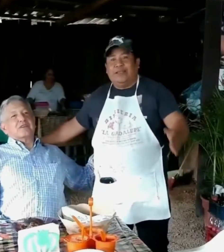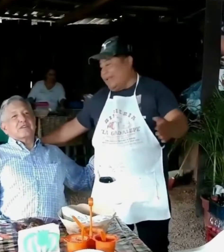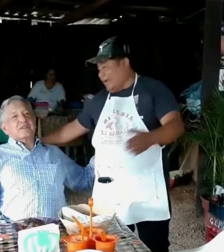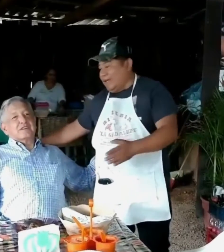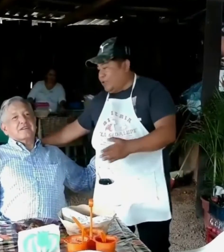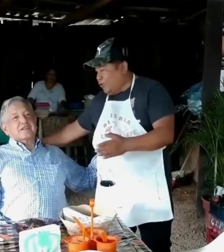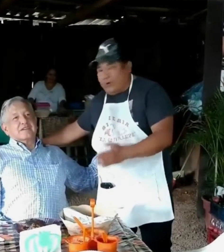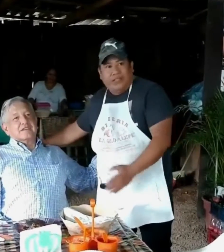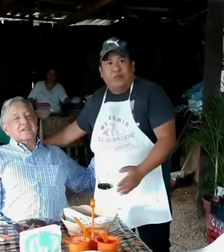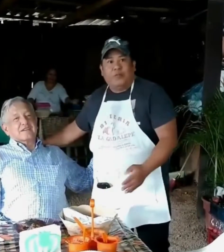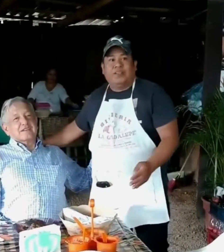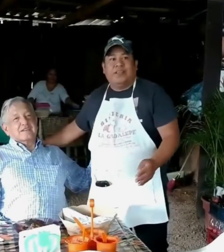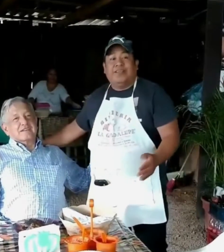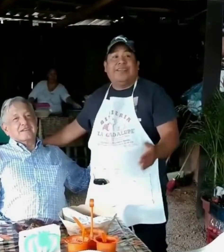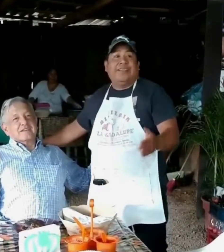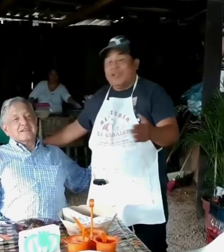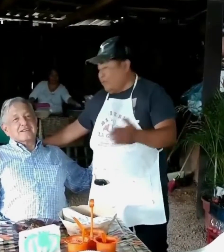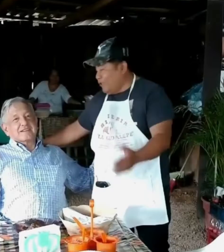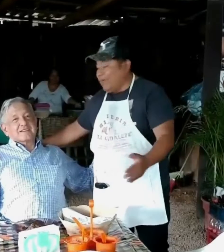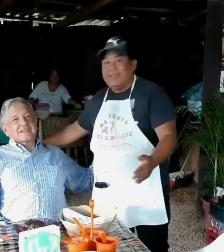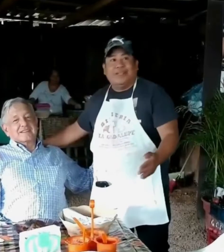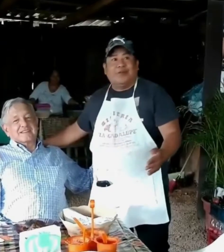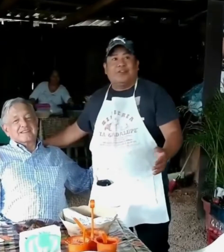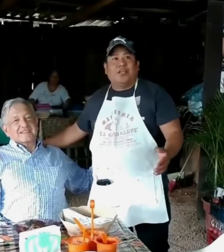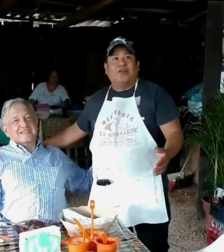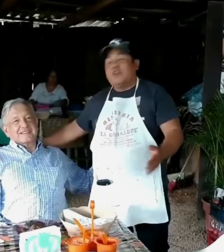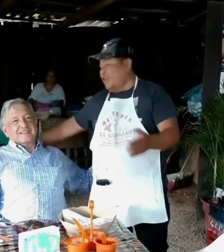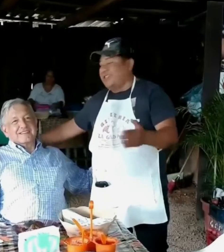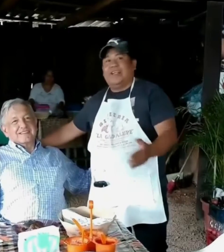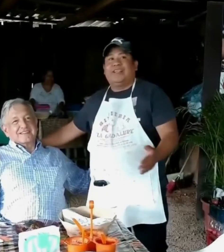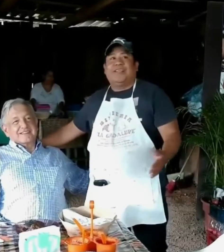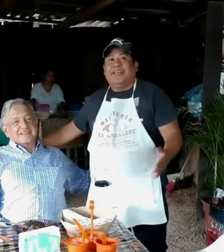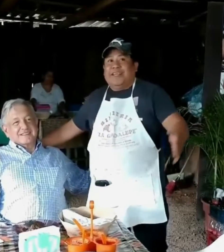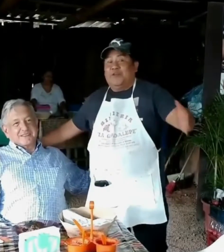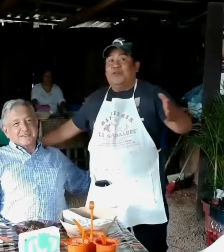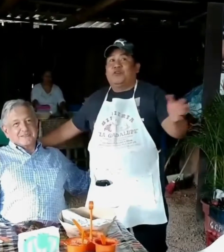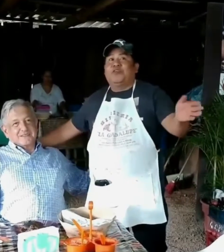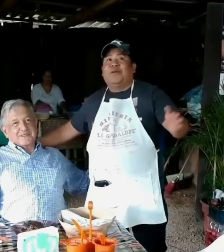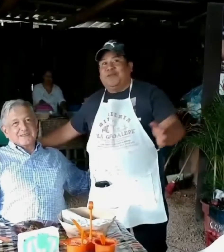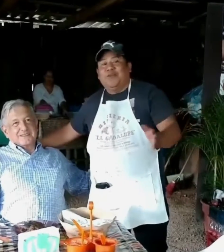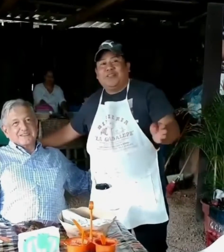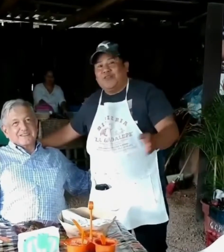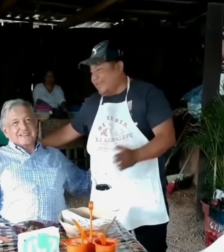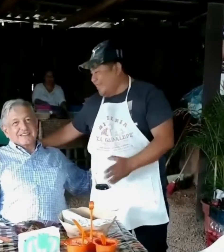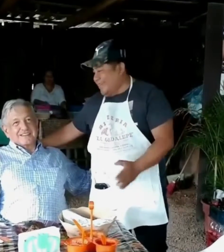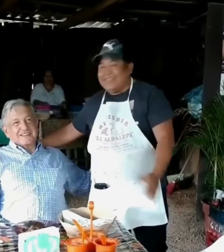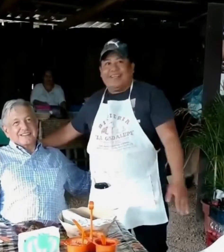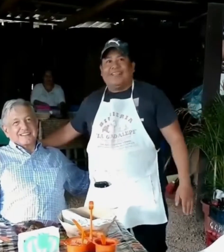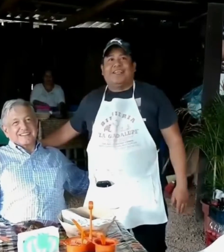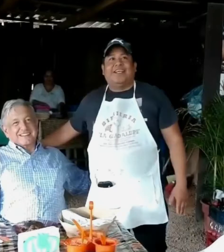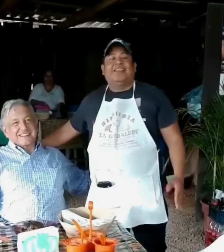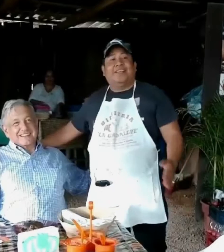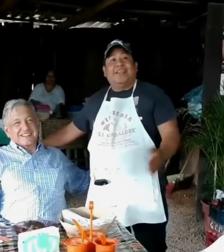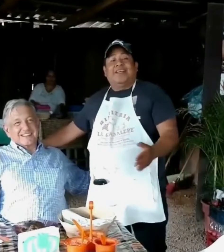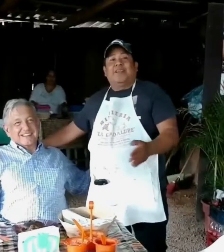la verdad le agradezco al señor presidente, que tenía muchas ganas de conocerlo y estar así. No soñaba, nunca soñé estar